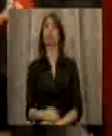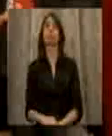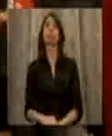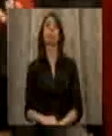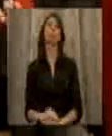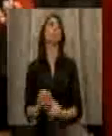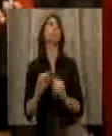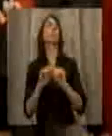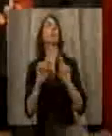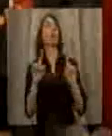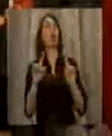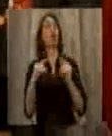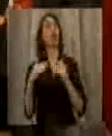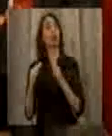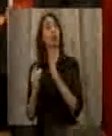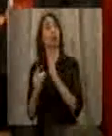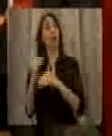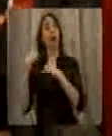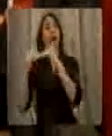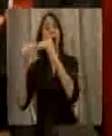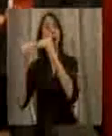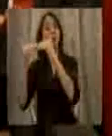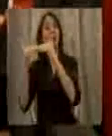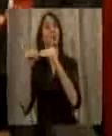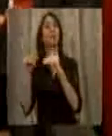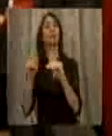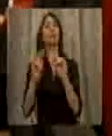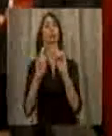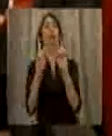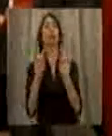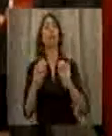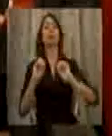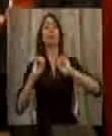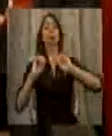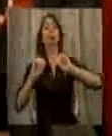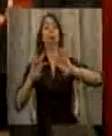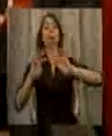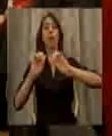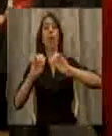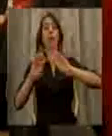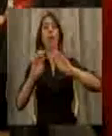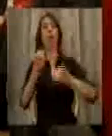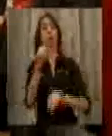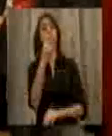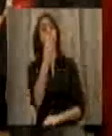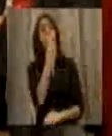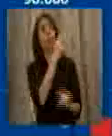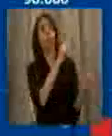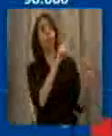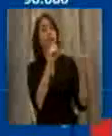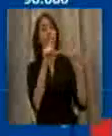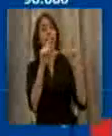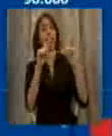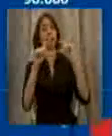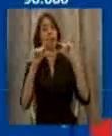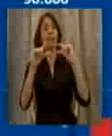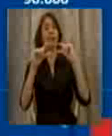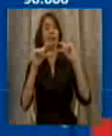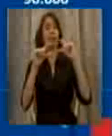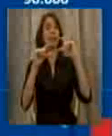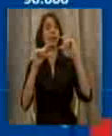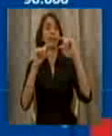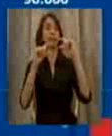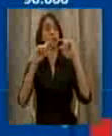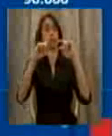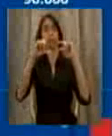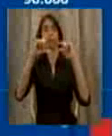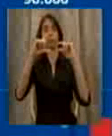2012. Otra área de avance es el área de la educación. Ustedes pueden ver ahí de nuevo los gráficos.